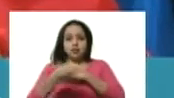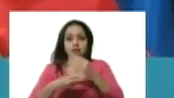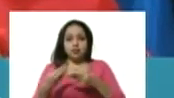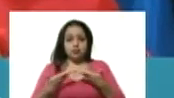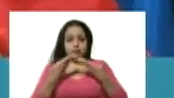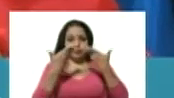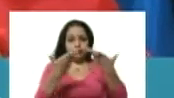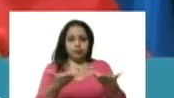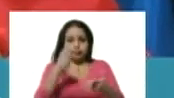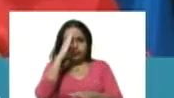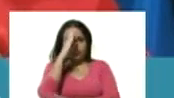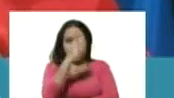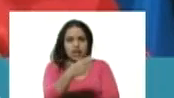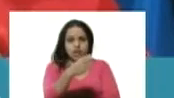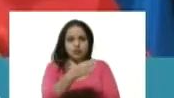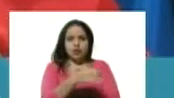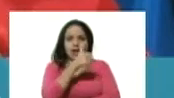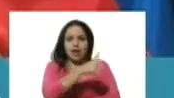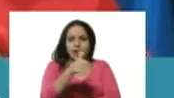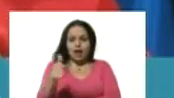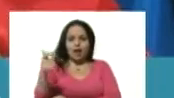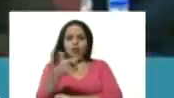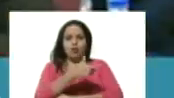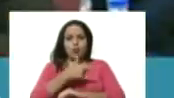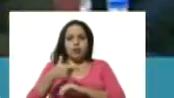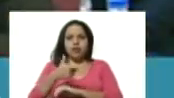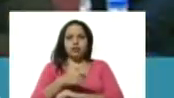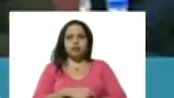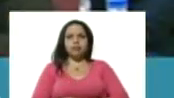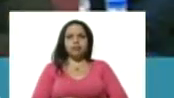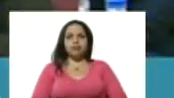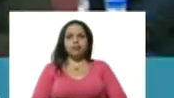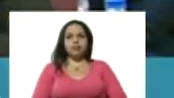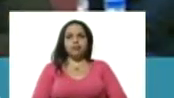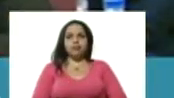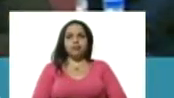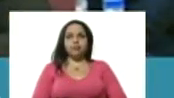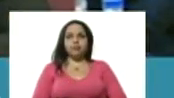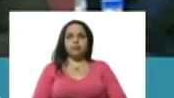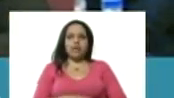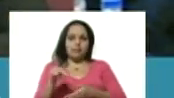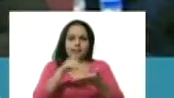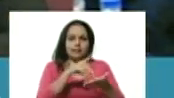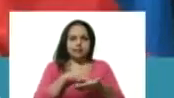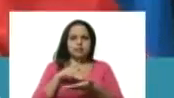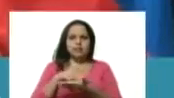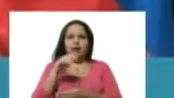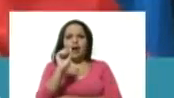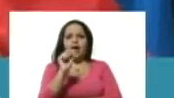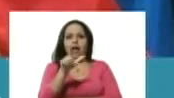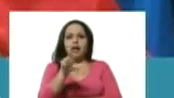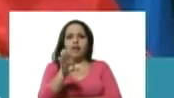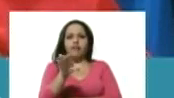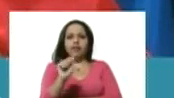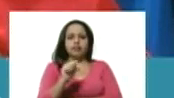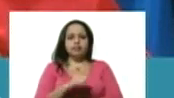llegar directamente a cada gobierno, hermano, del ALBA. Y